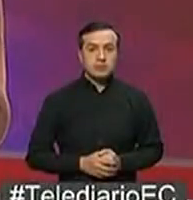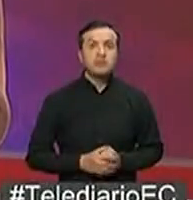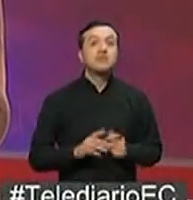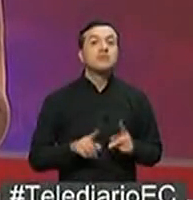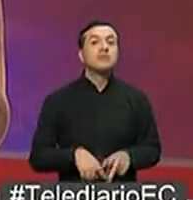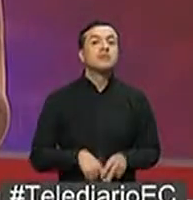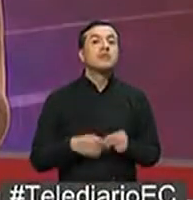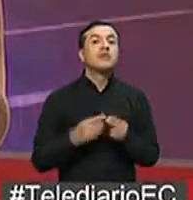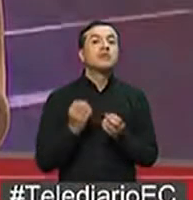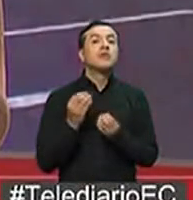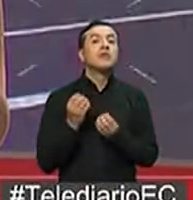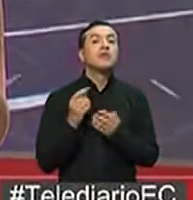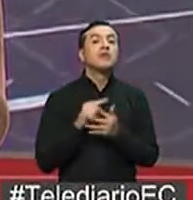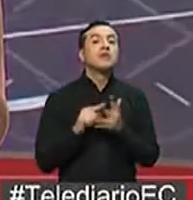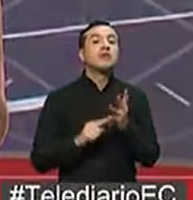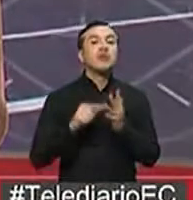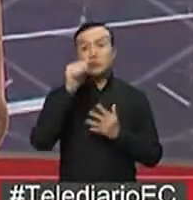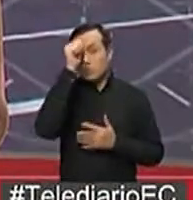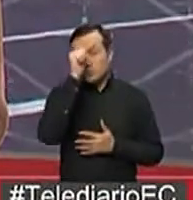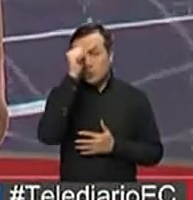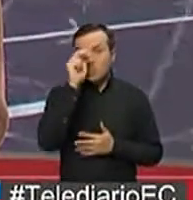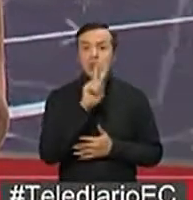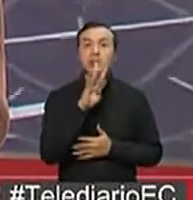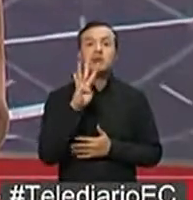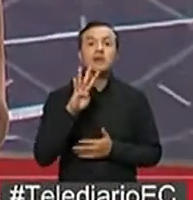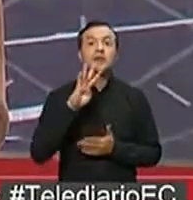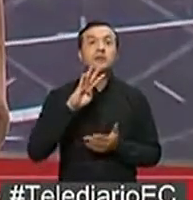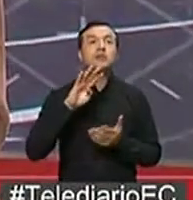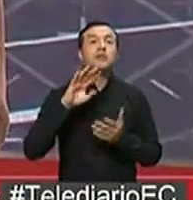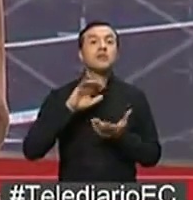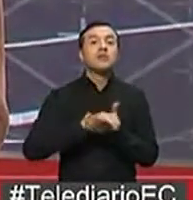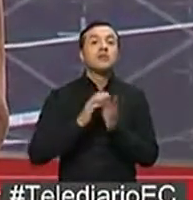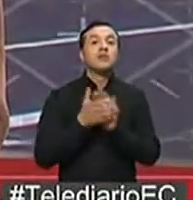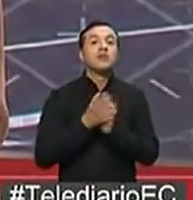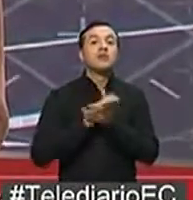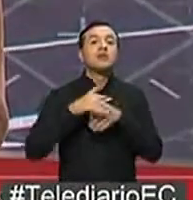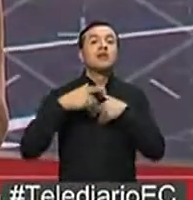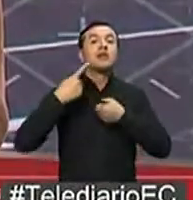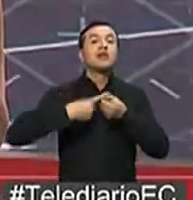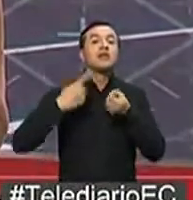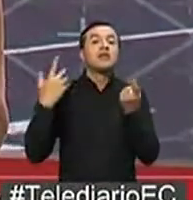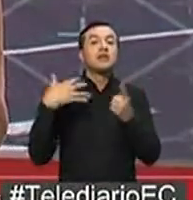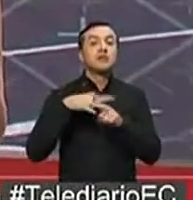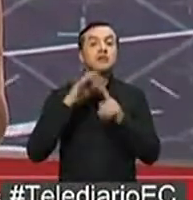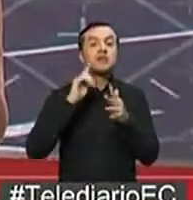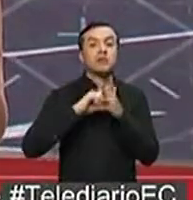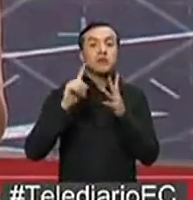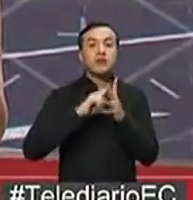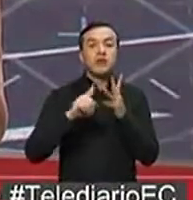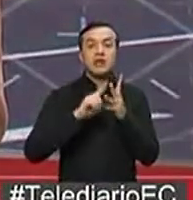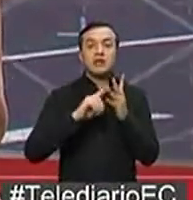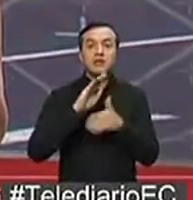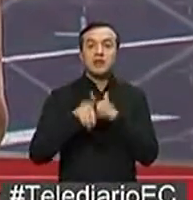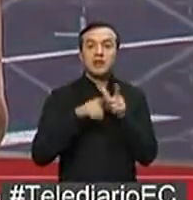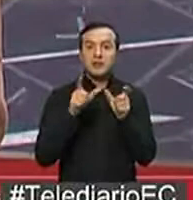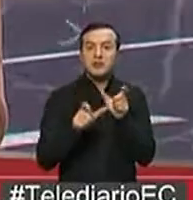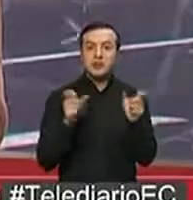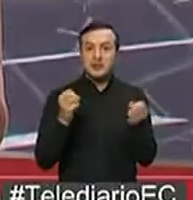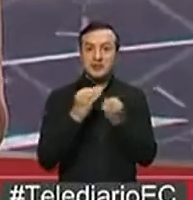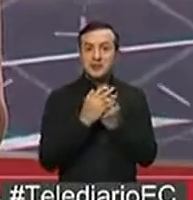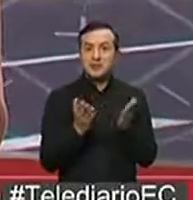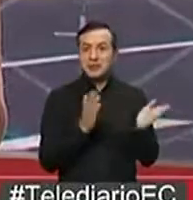Arrancamos el desarrollo de la información. Este domingo 24 de noviembre se realizó el desfile Quito Inclusivo y Diverso en la tribuna de los Chiris con